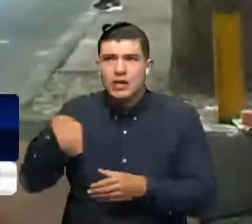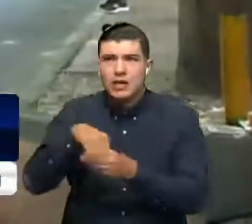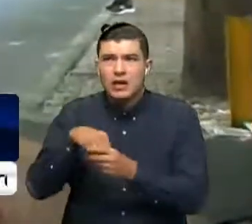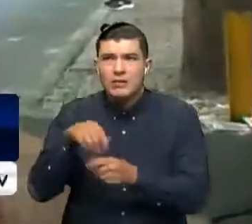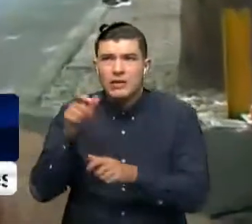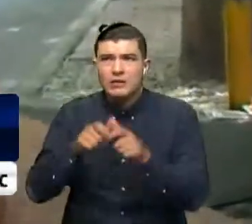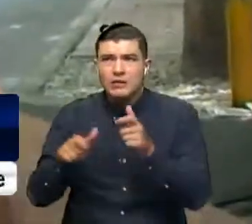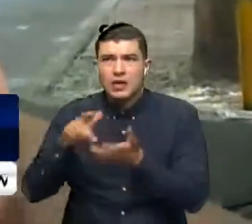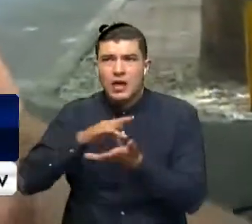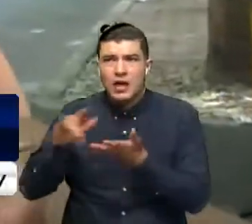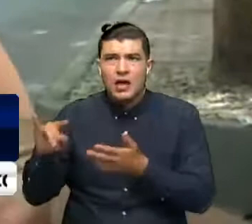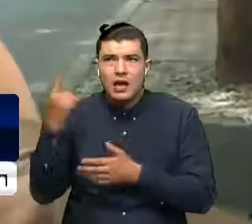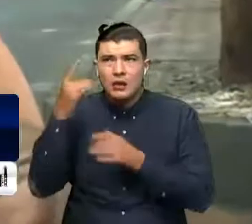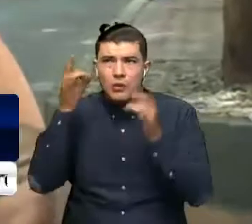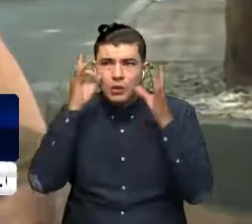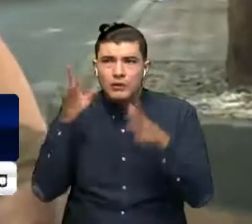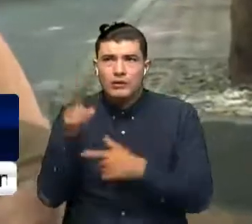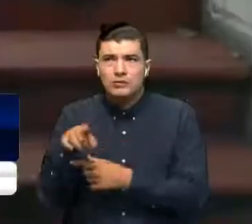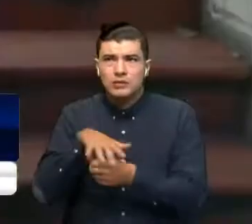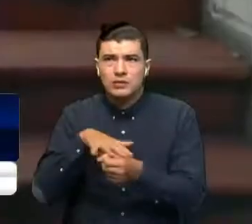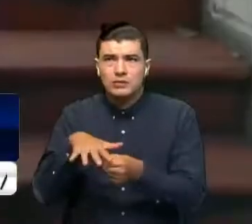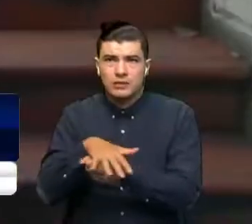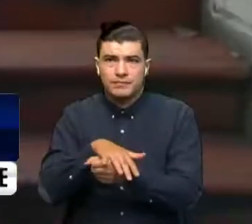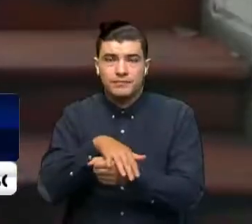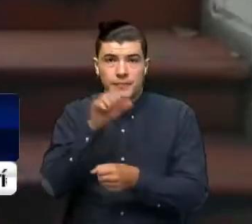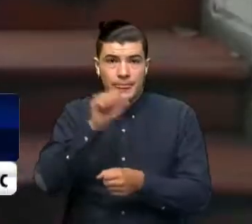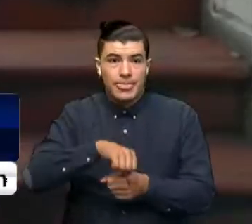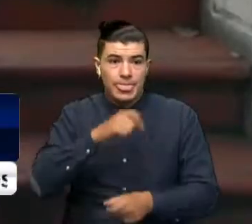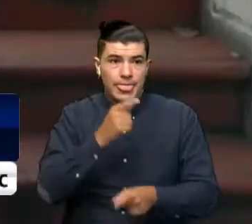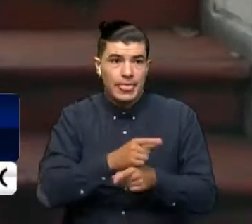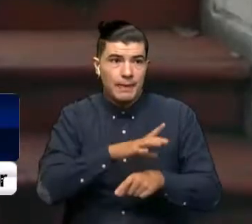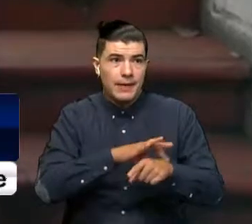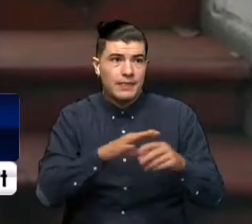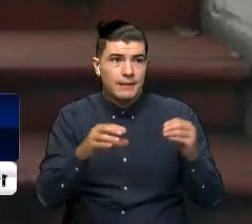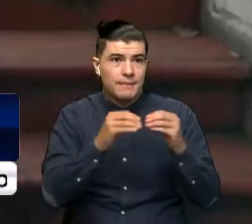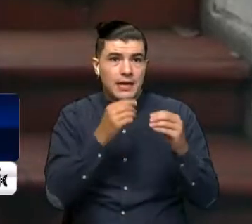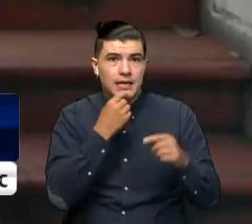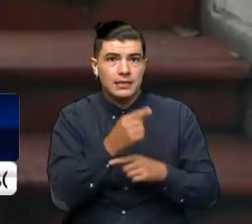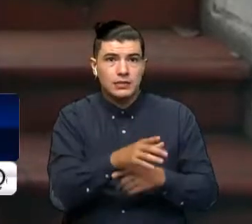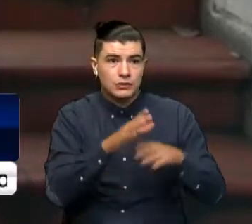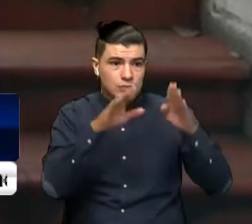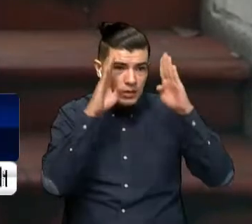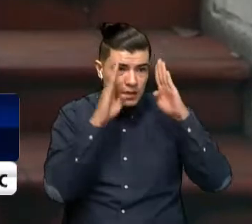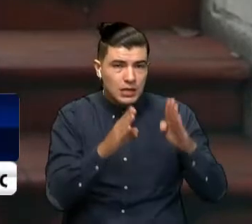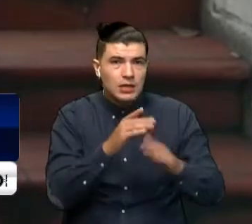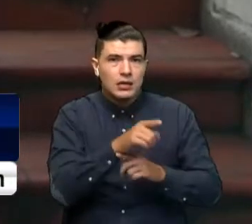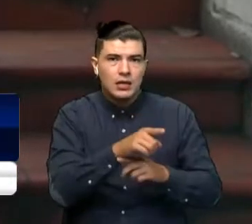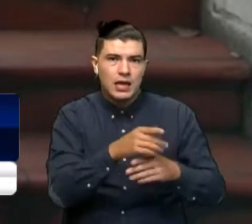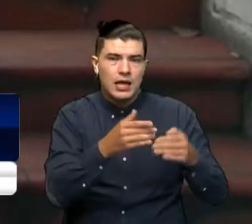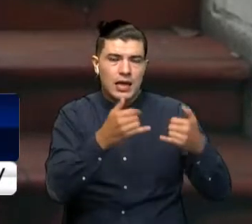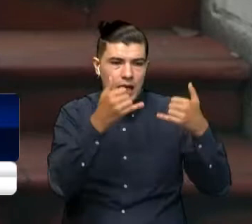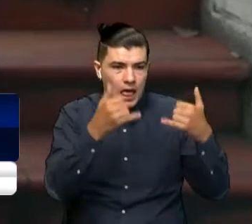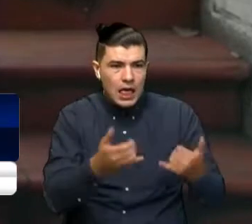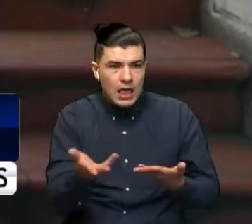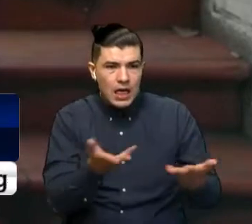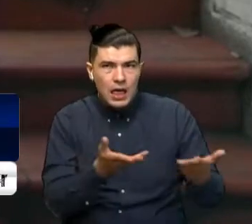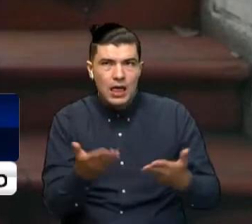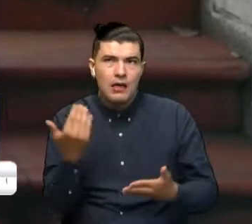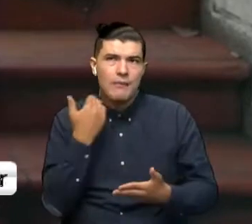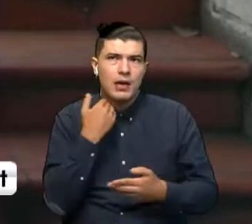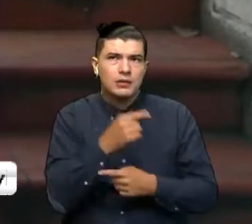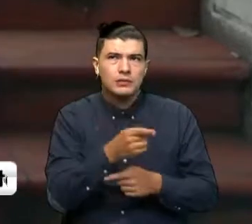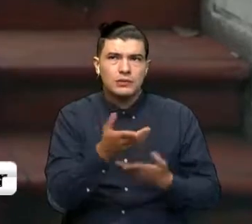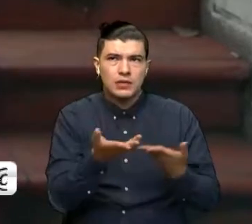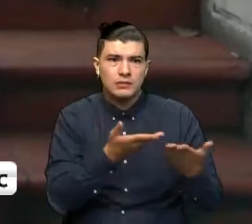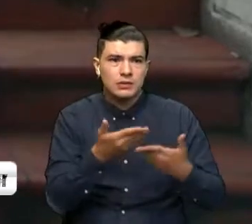o fuera más grave la situación me di más aclara que la prioridad es eliminar las barreras en el servicio que vayan en